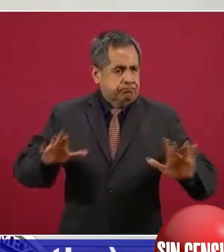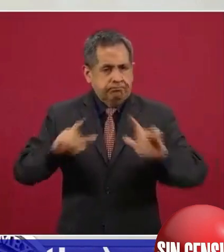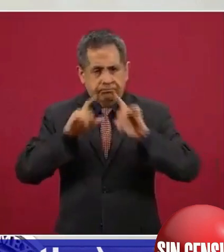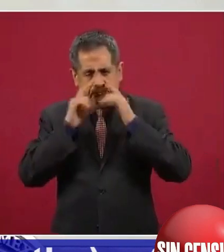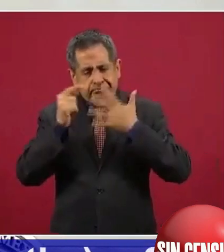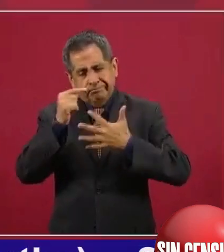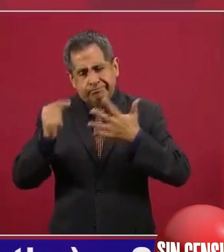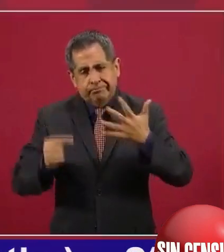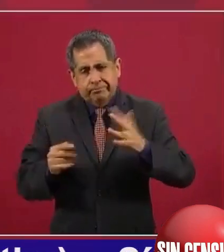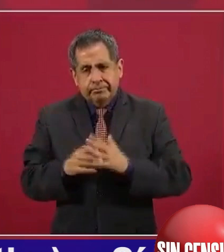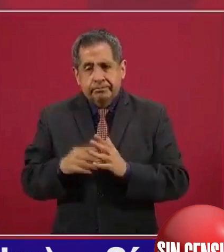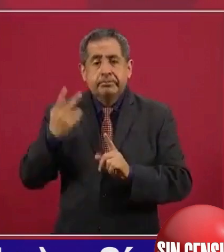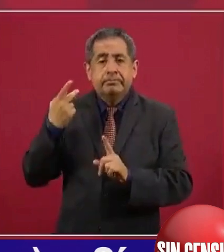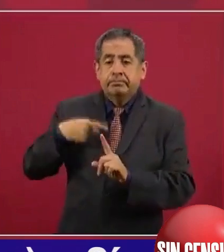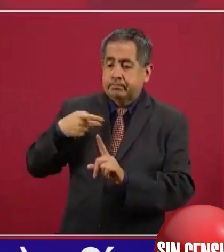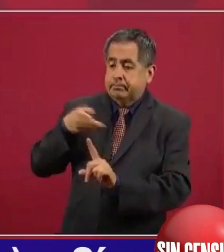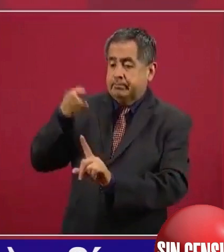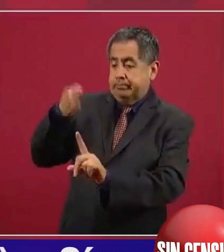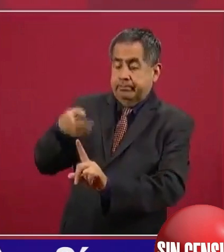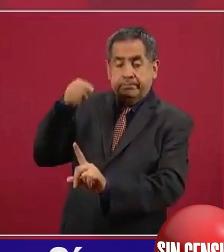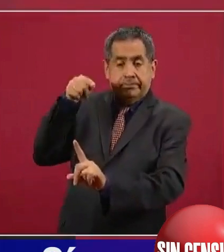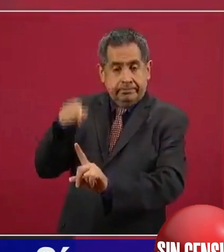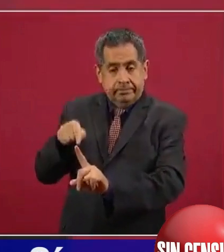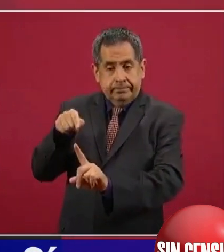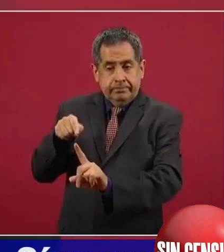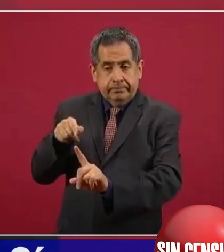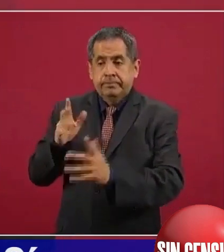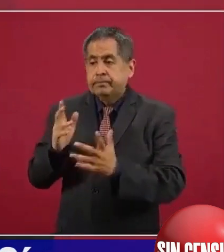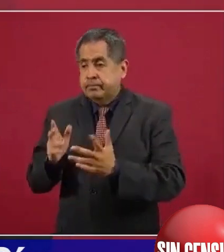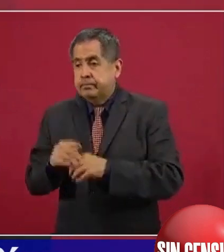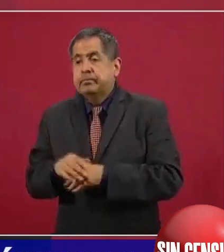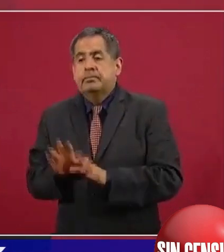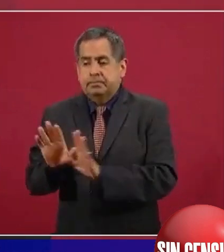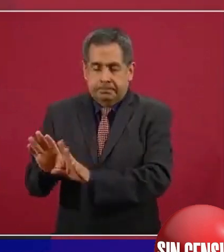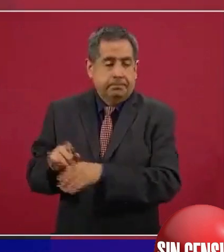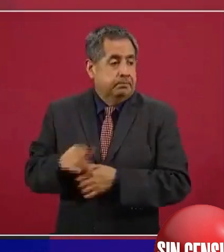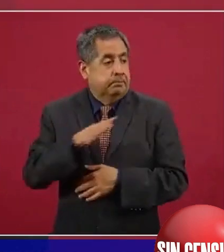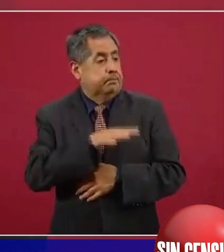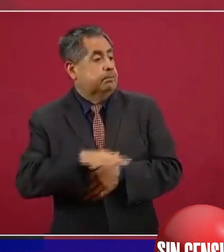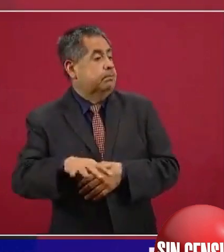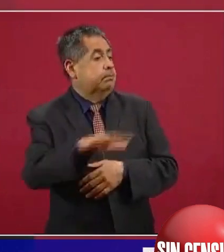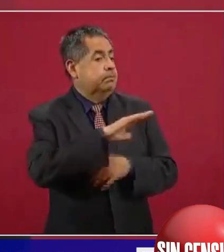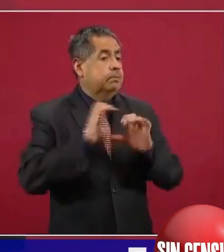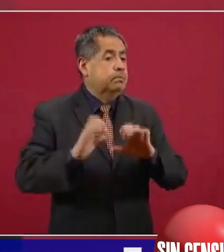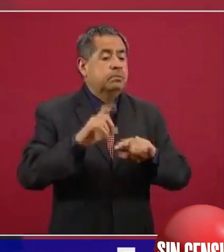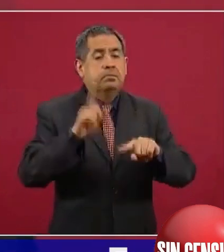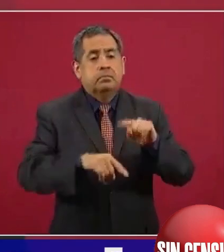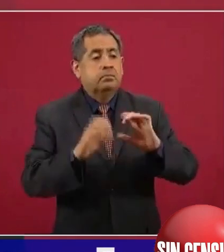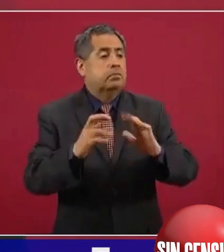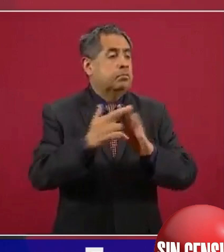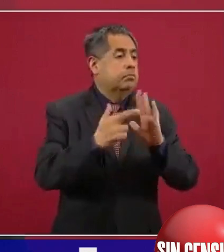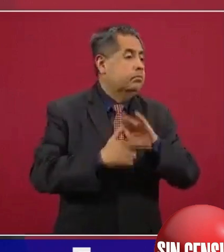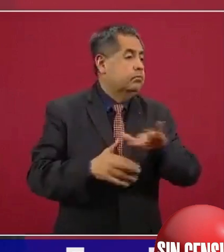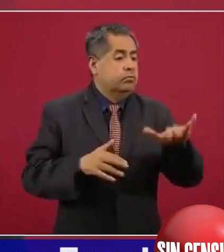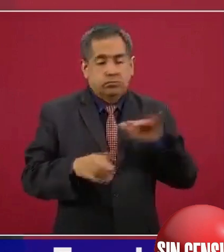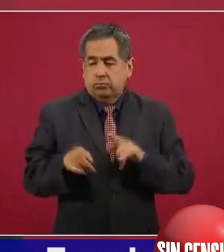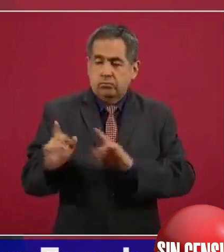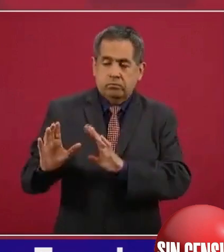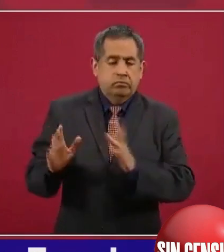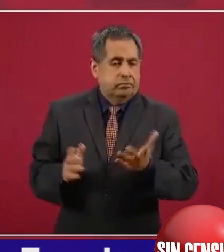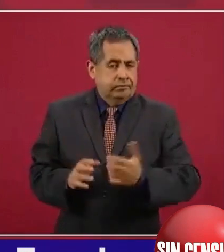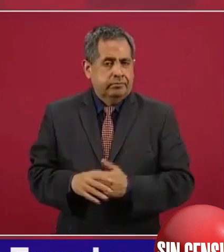de la acción fueran los espacios públicos que determinan que las personas se